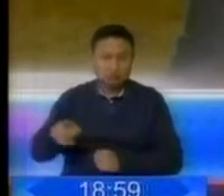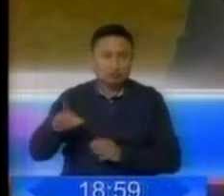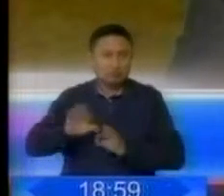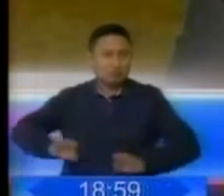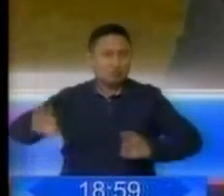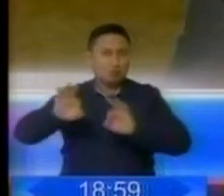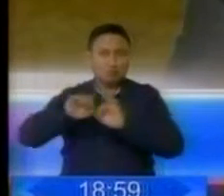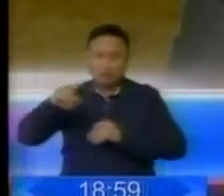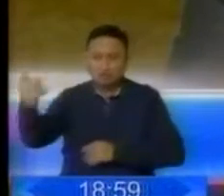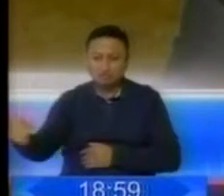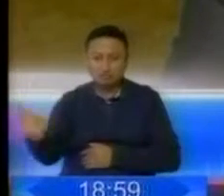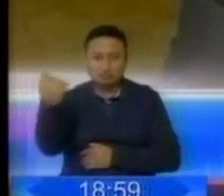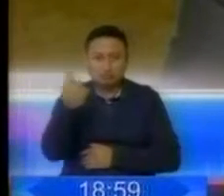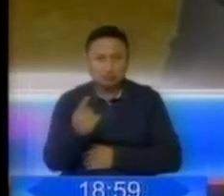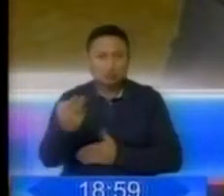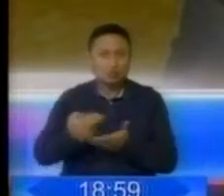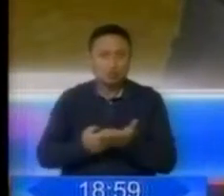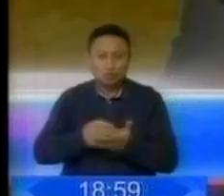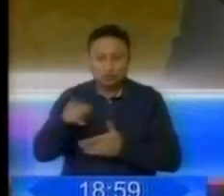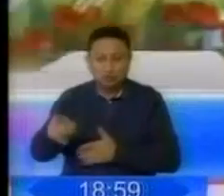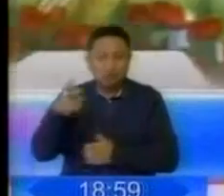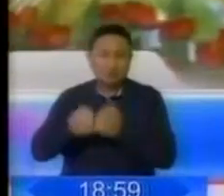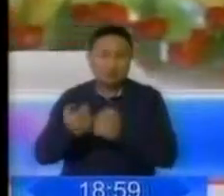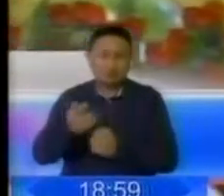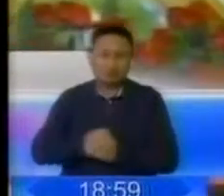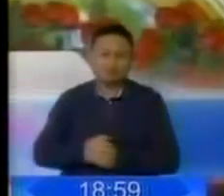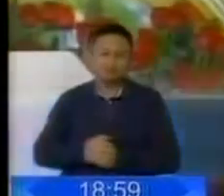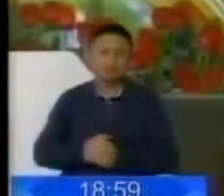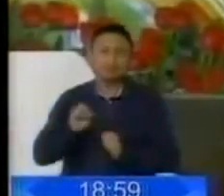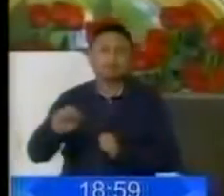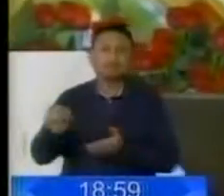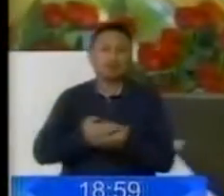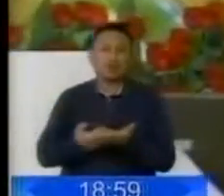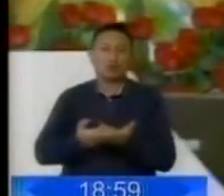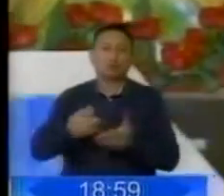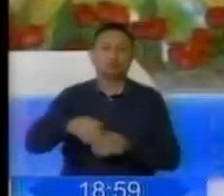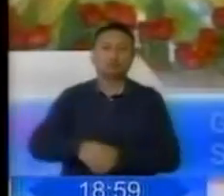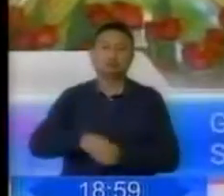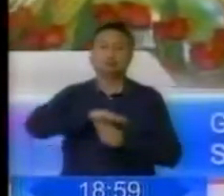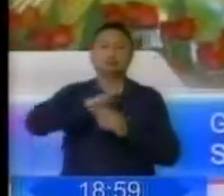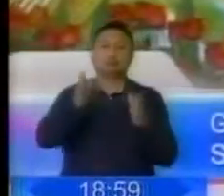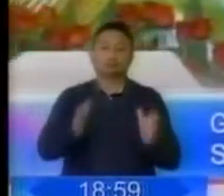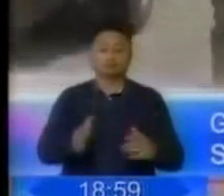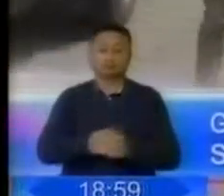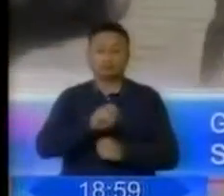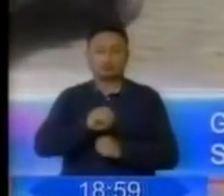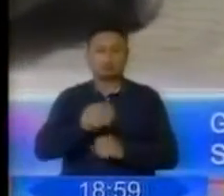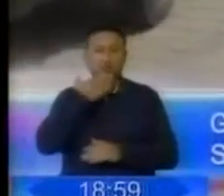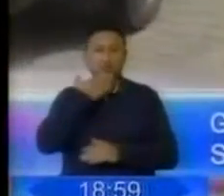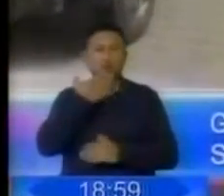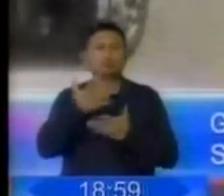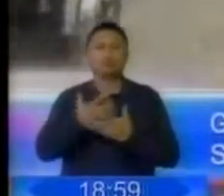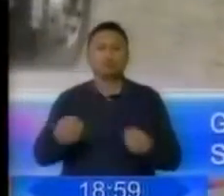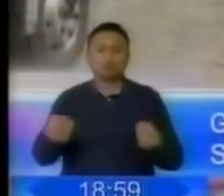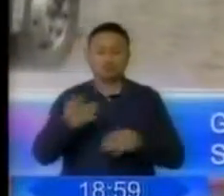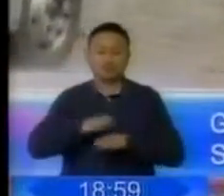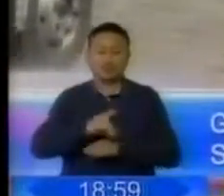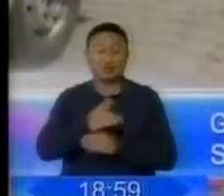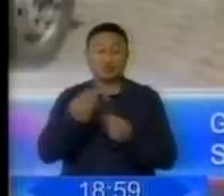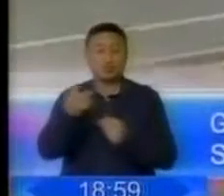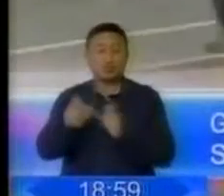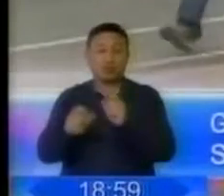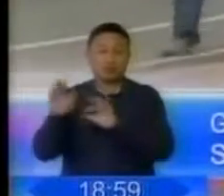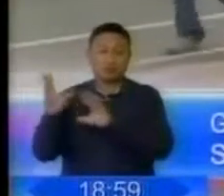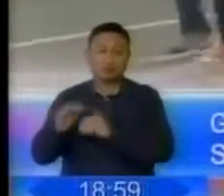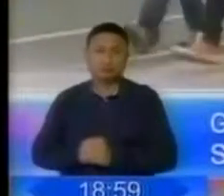muy importante de toda esta problemática. Que en la reunión los cancilleres buscarán salidas para afrontar esta ola migratoria con ayuda